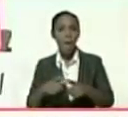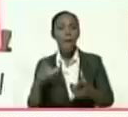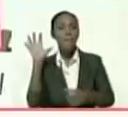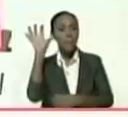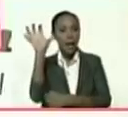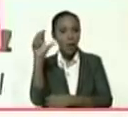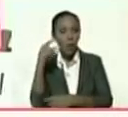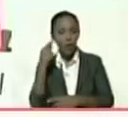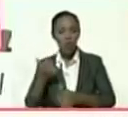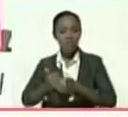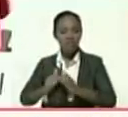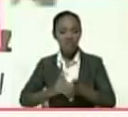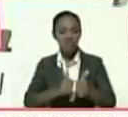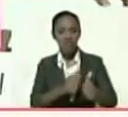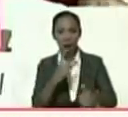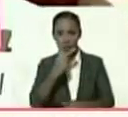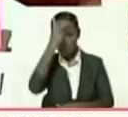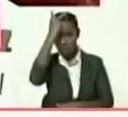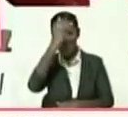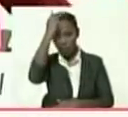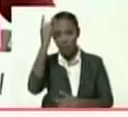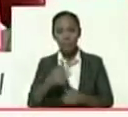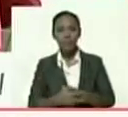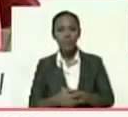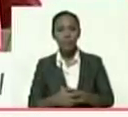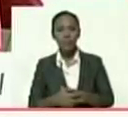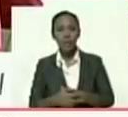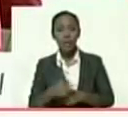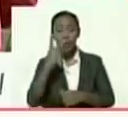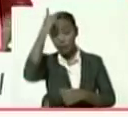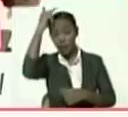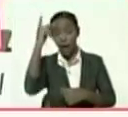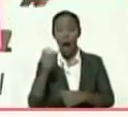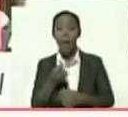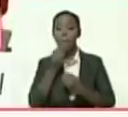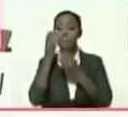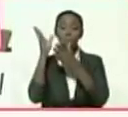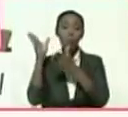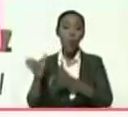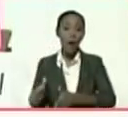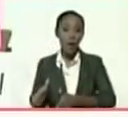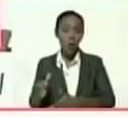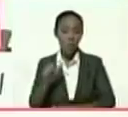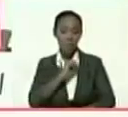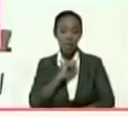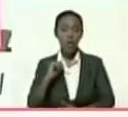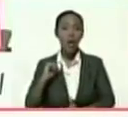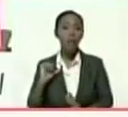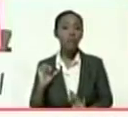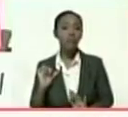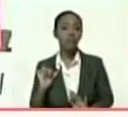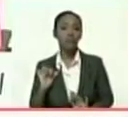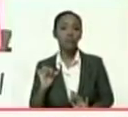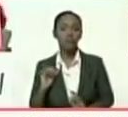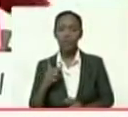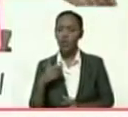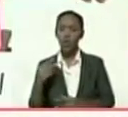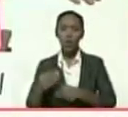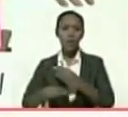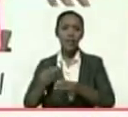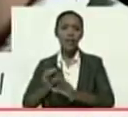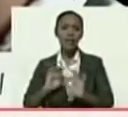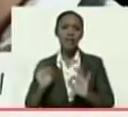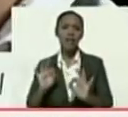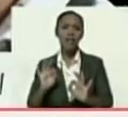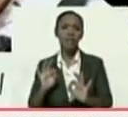Saab. Y Tarek William Saab, que es un personaje tan bueno como Evo, en lo personal. No, no, no, no nos van a hacer nada. ¿No